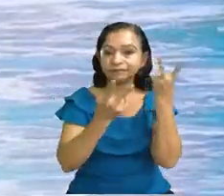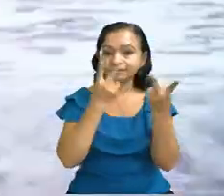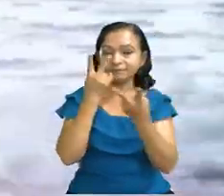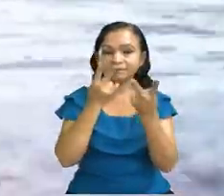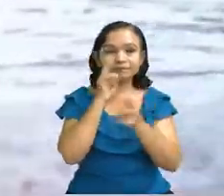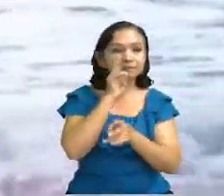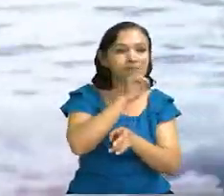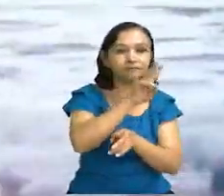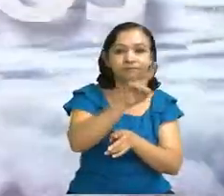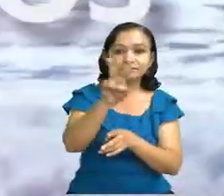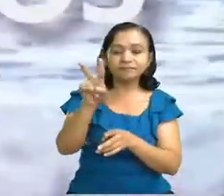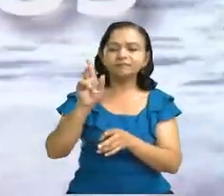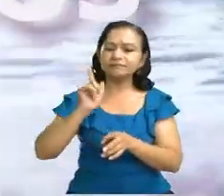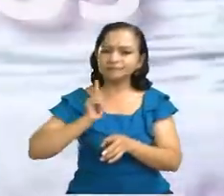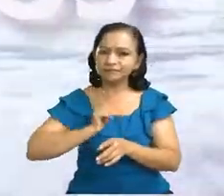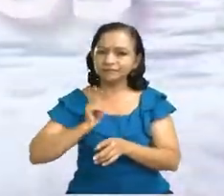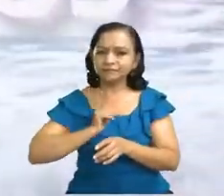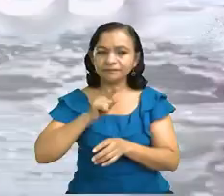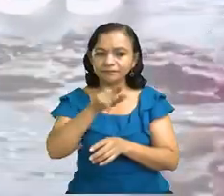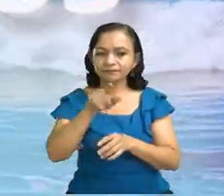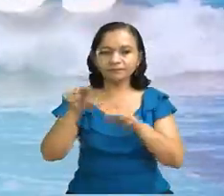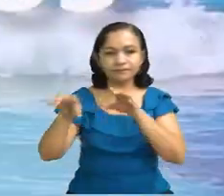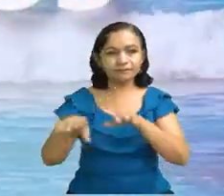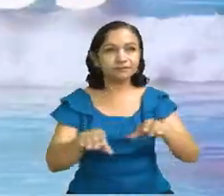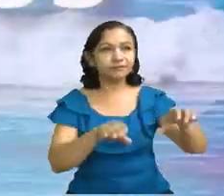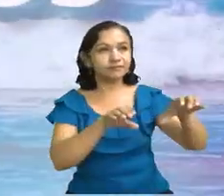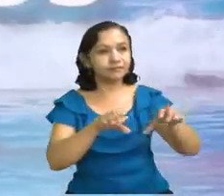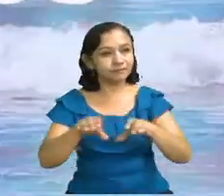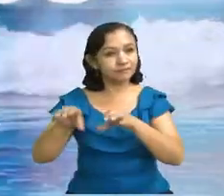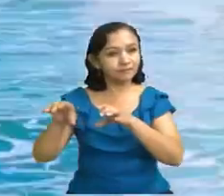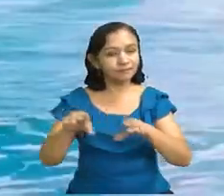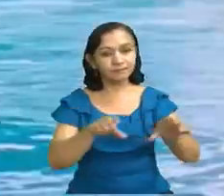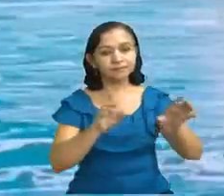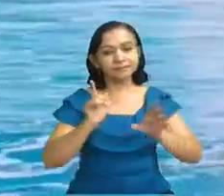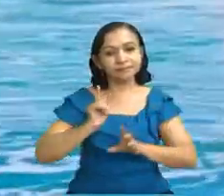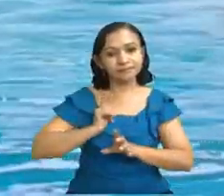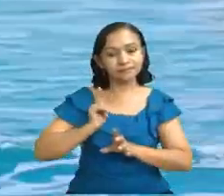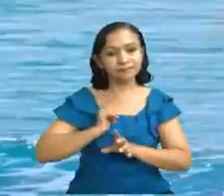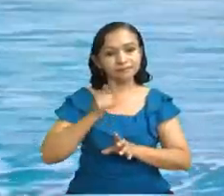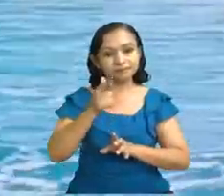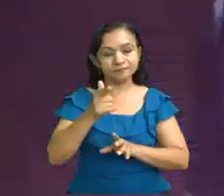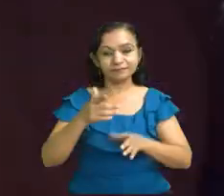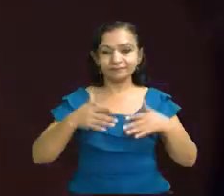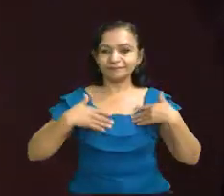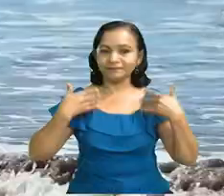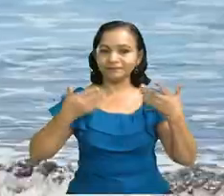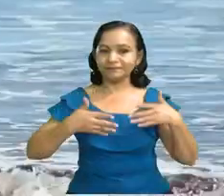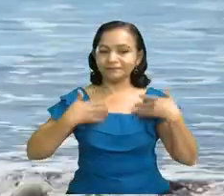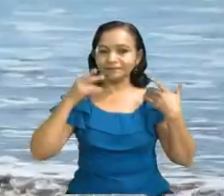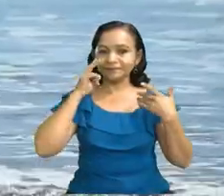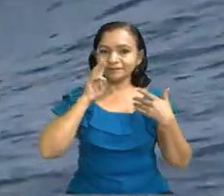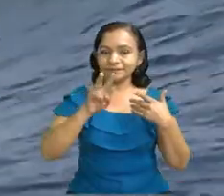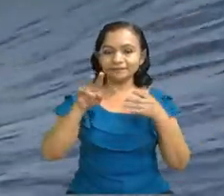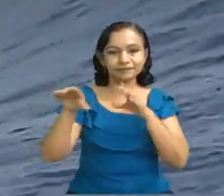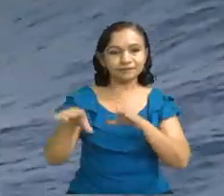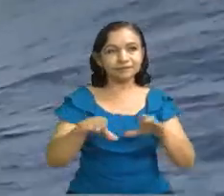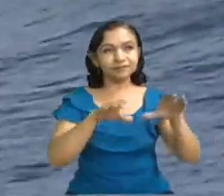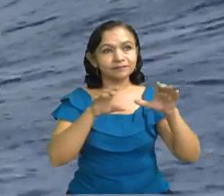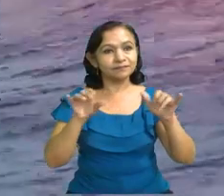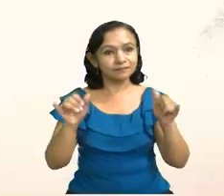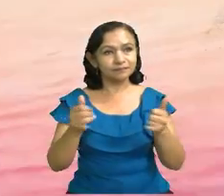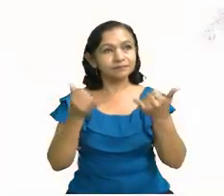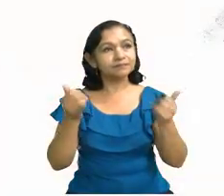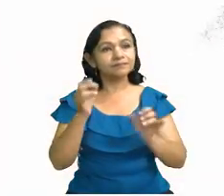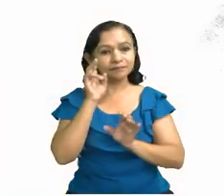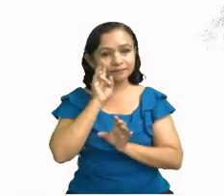el surf, también van a tener otras actividades para estar entretenidos con actividades recreativas que vamos